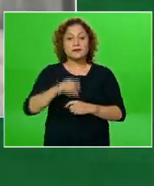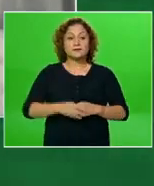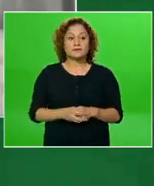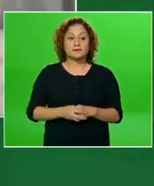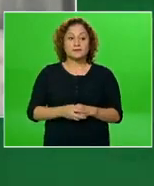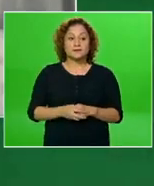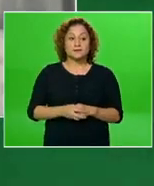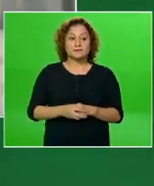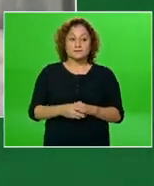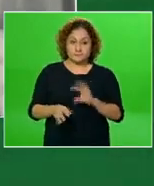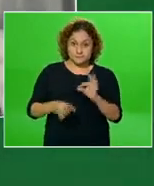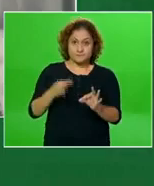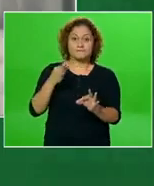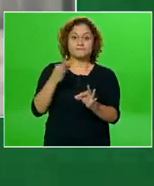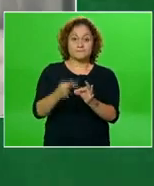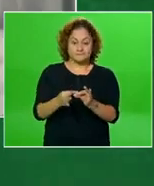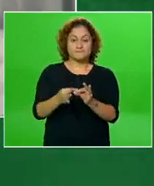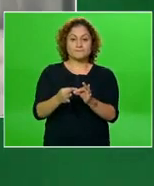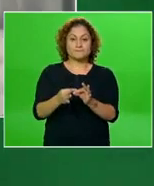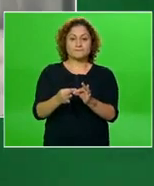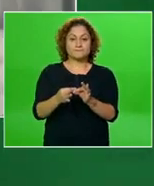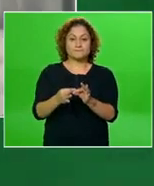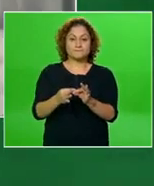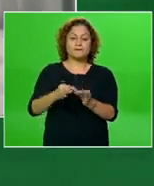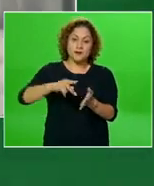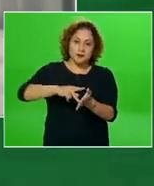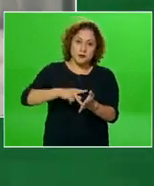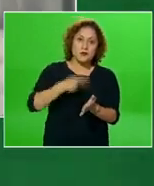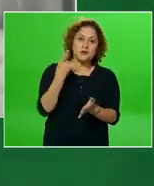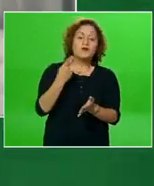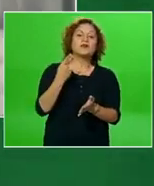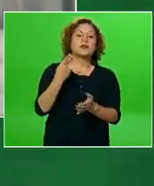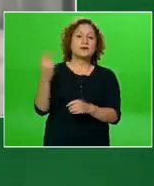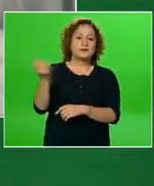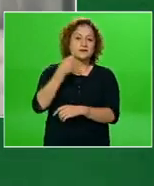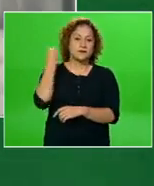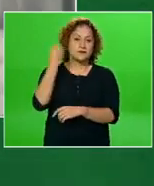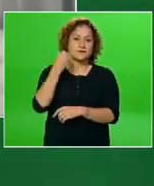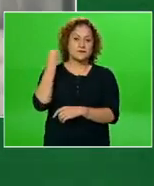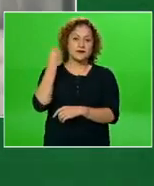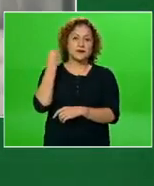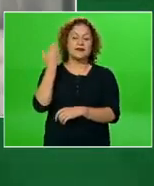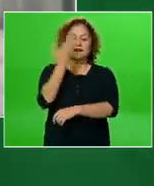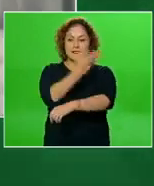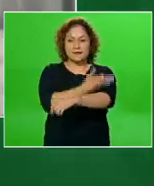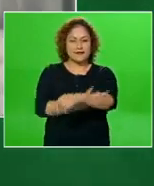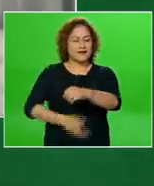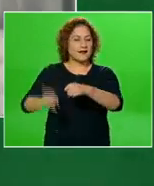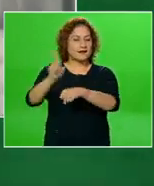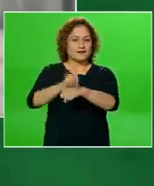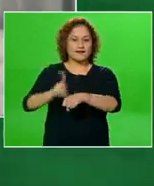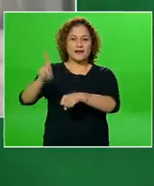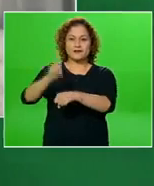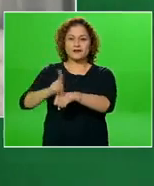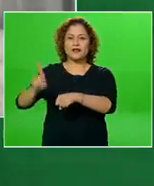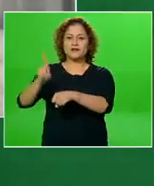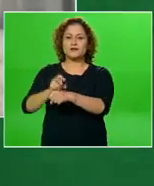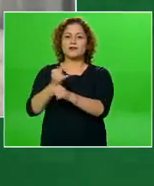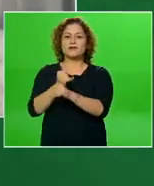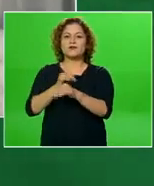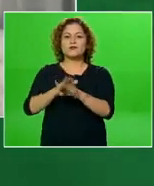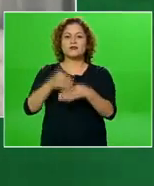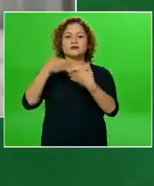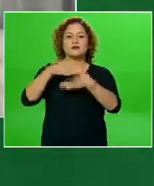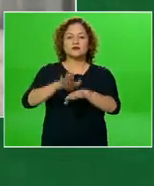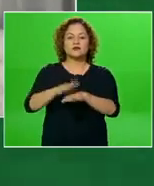esperamos pues estaremos nuevamente comunicando con ustedes como cada tarde los avances de esta estrategia de vacunación y